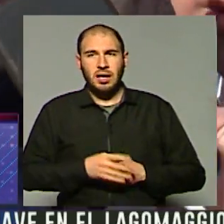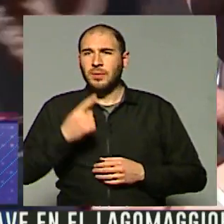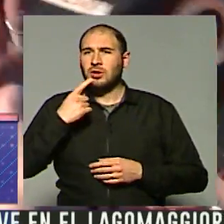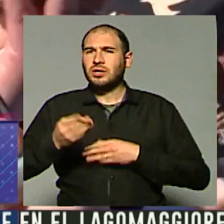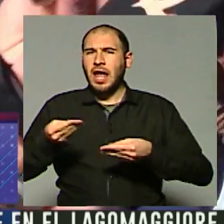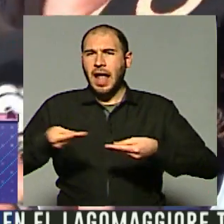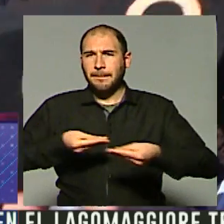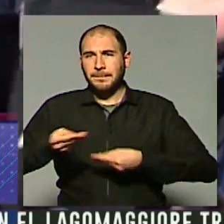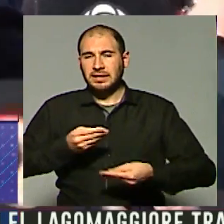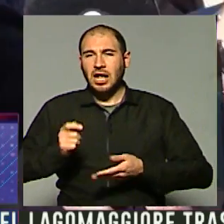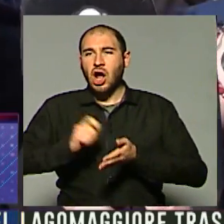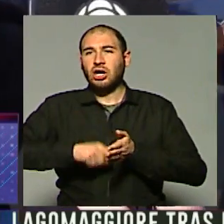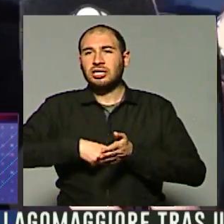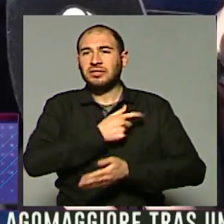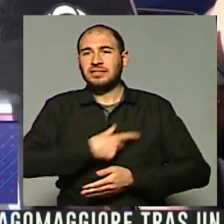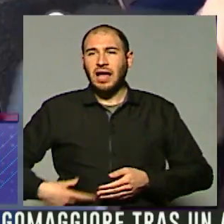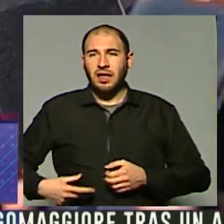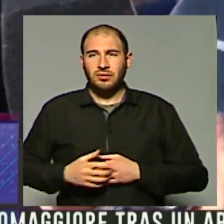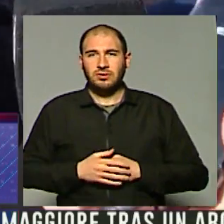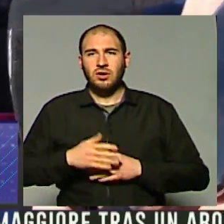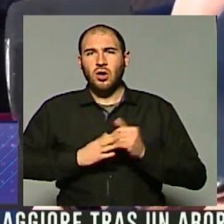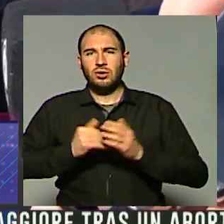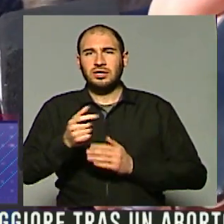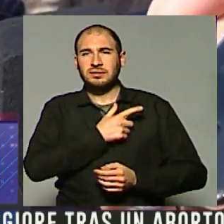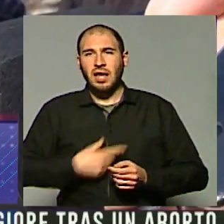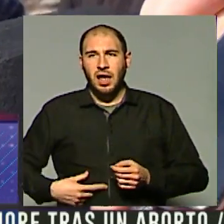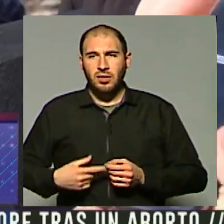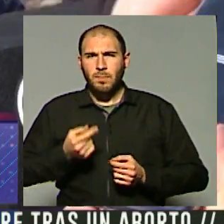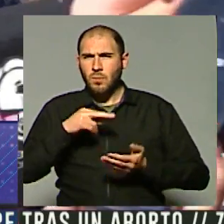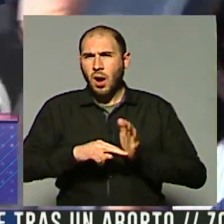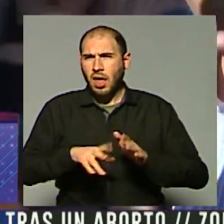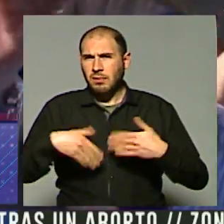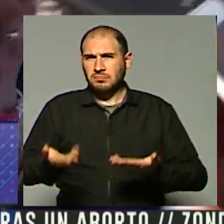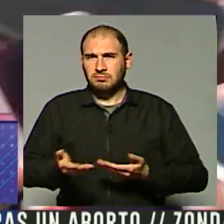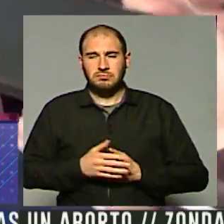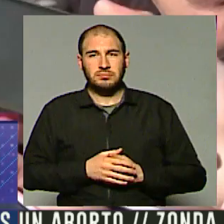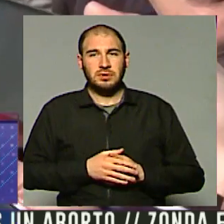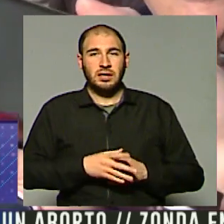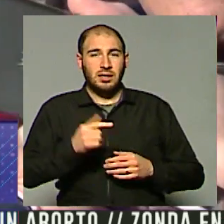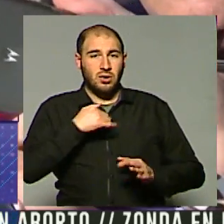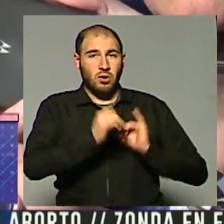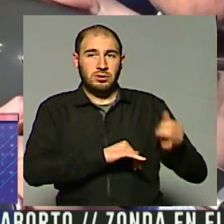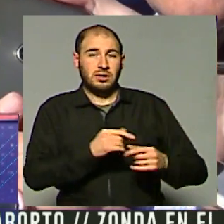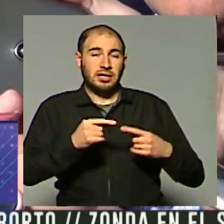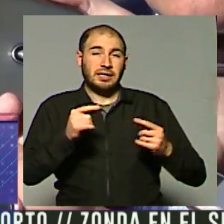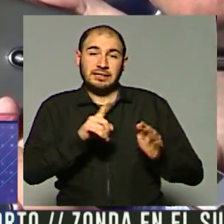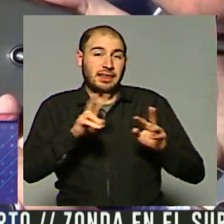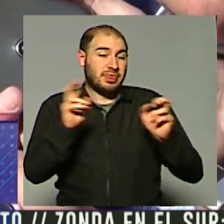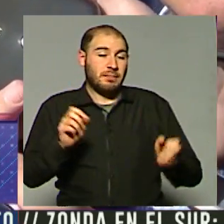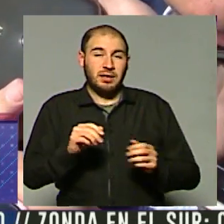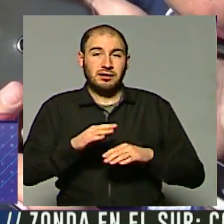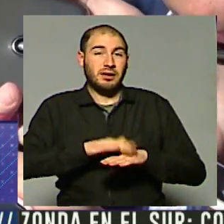empresas siguen siendo contratistas del Estado, siguen teniendo obras importantes? ¿Se pueden ver afectadas por esta situación? Bueno, insisto que es algo que va a tener que